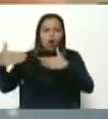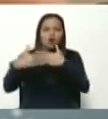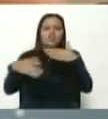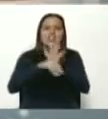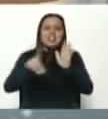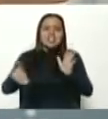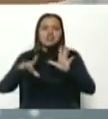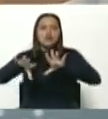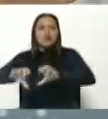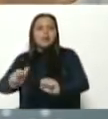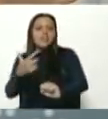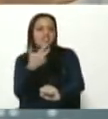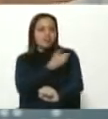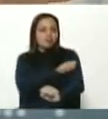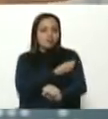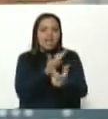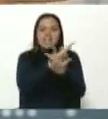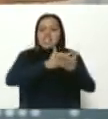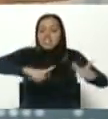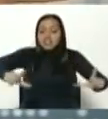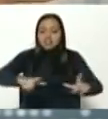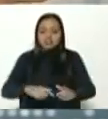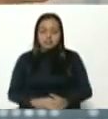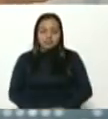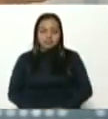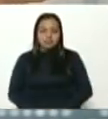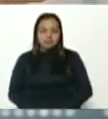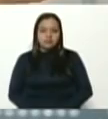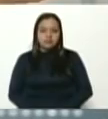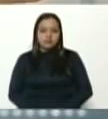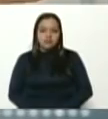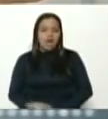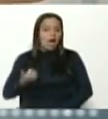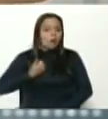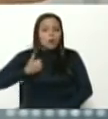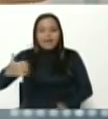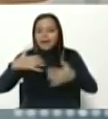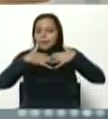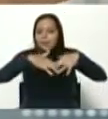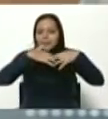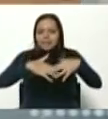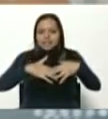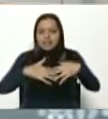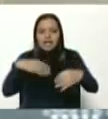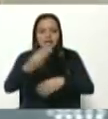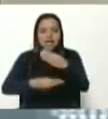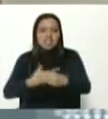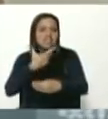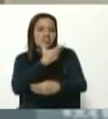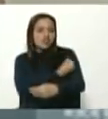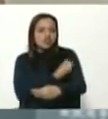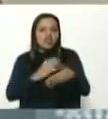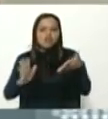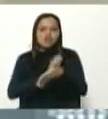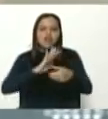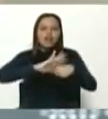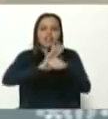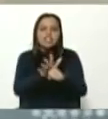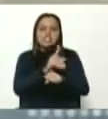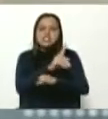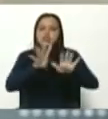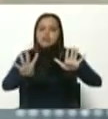a comprar las vacunas libremente a cualquier empresa que haga vacunas contra el